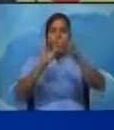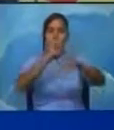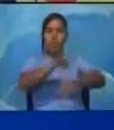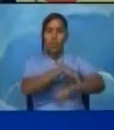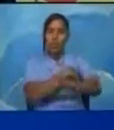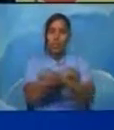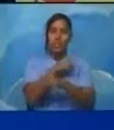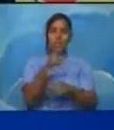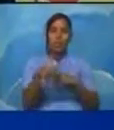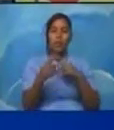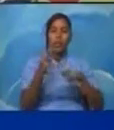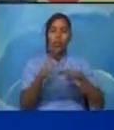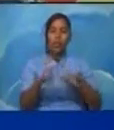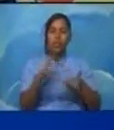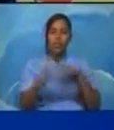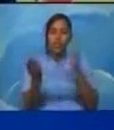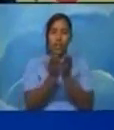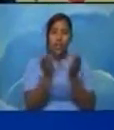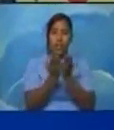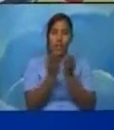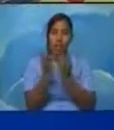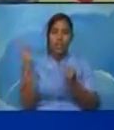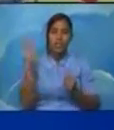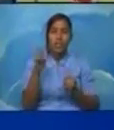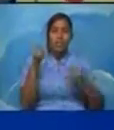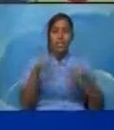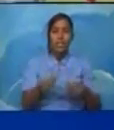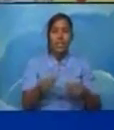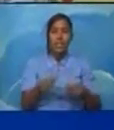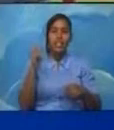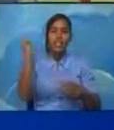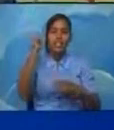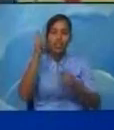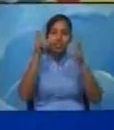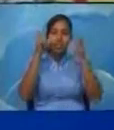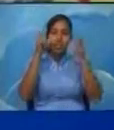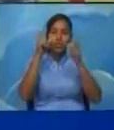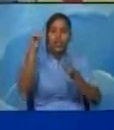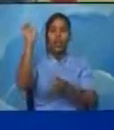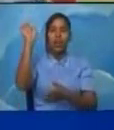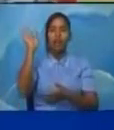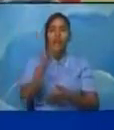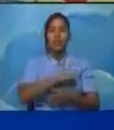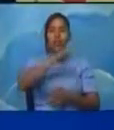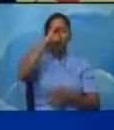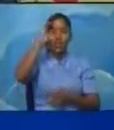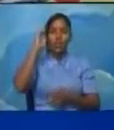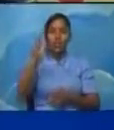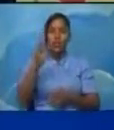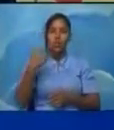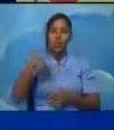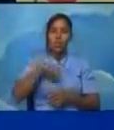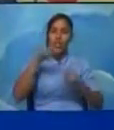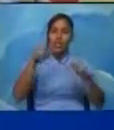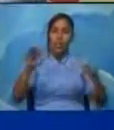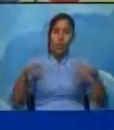universidad, los muchachitos cuando salen de la escuela, se vienen aquí a coger sobre tiempo, y nosotros aquí gozándonos. ¡Aleluya! En